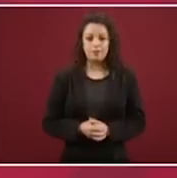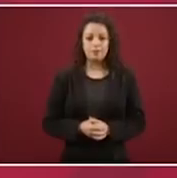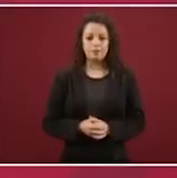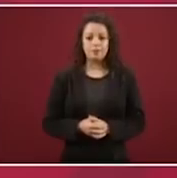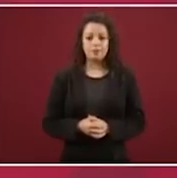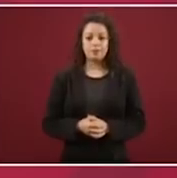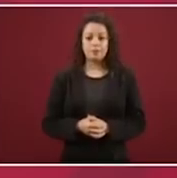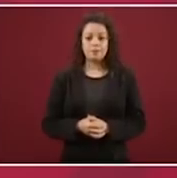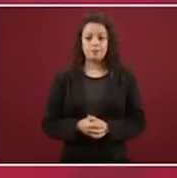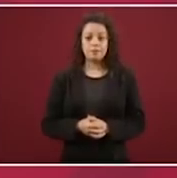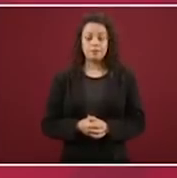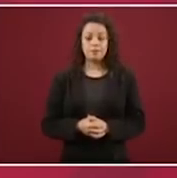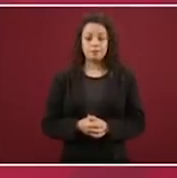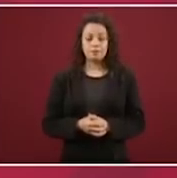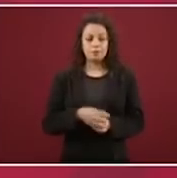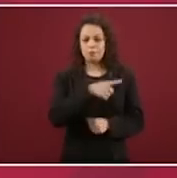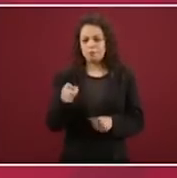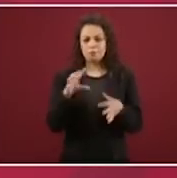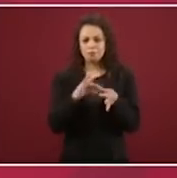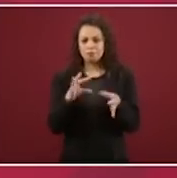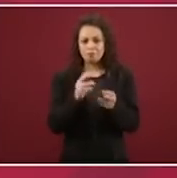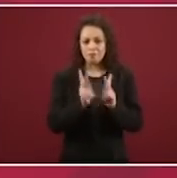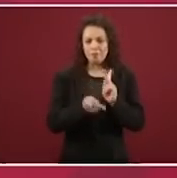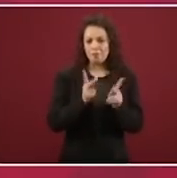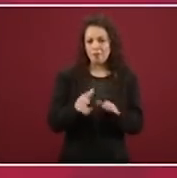hablan de los puentes,